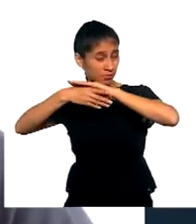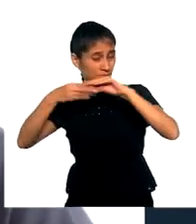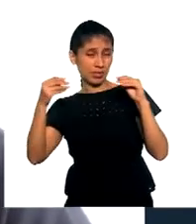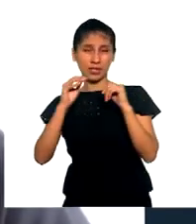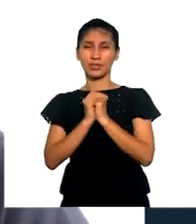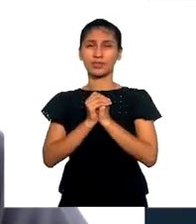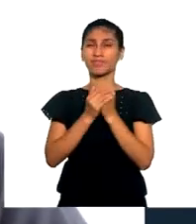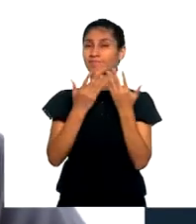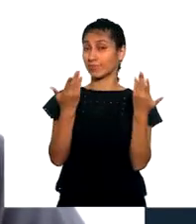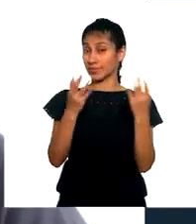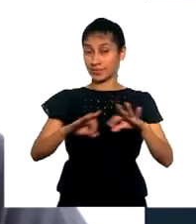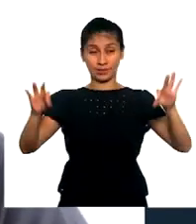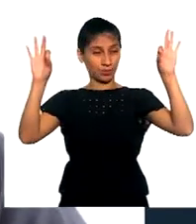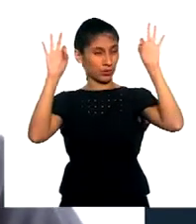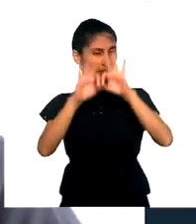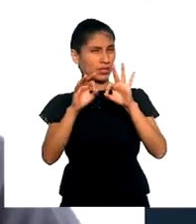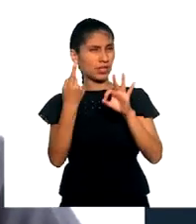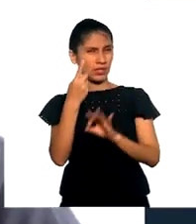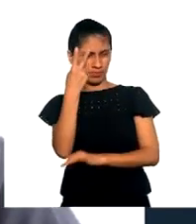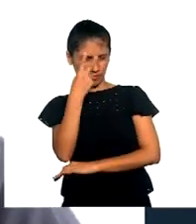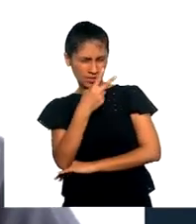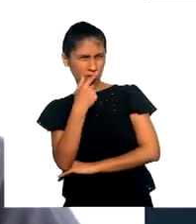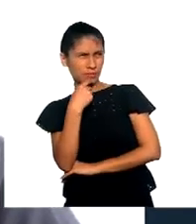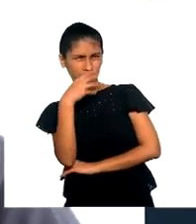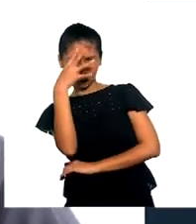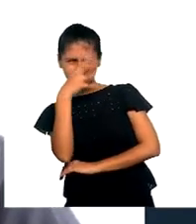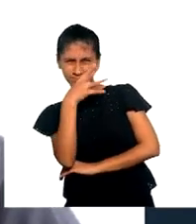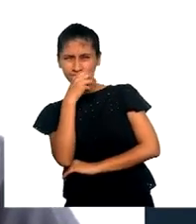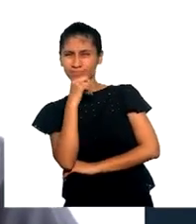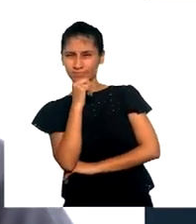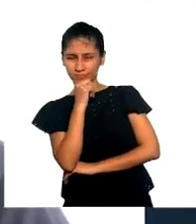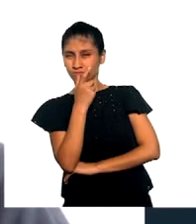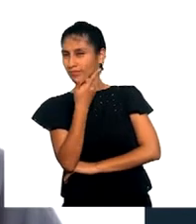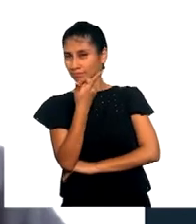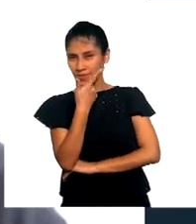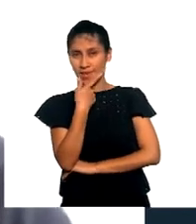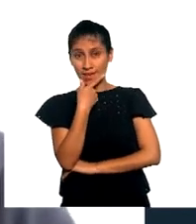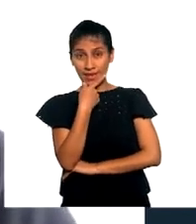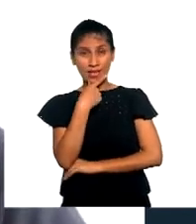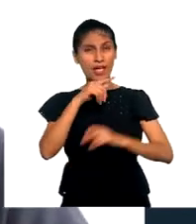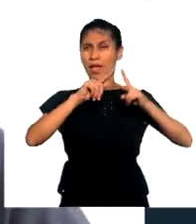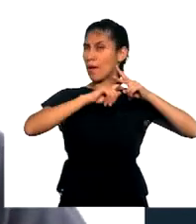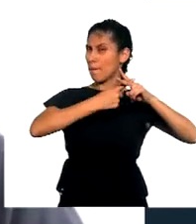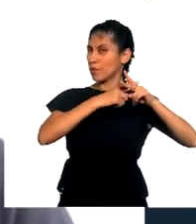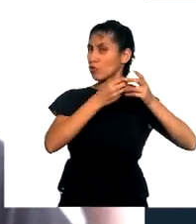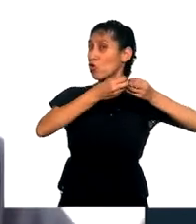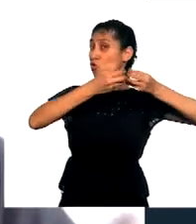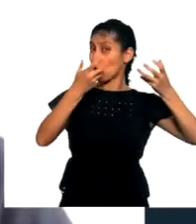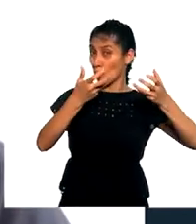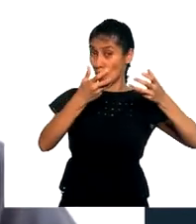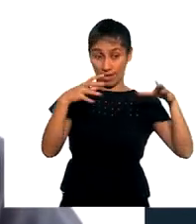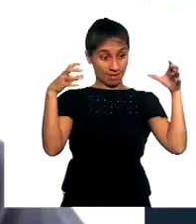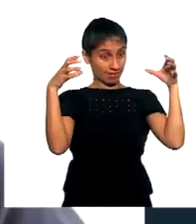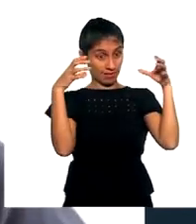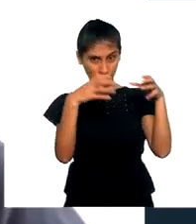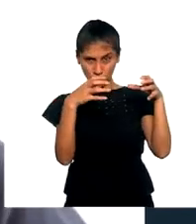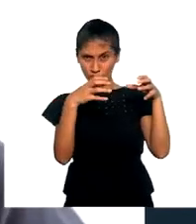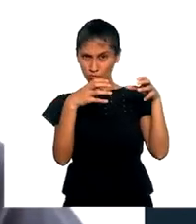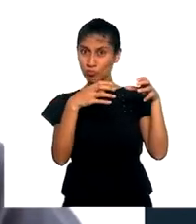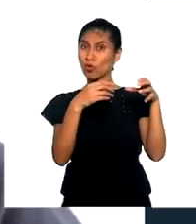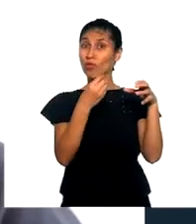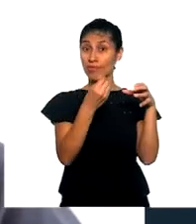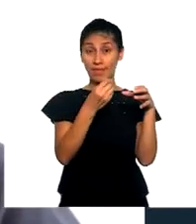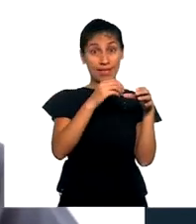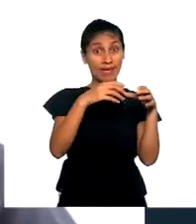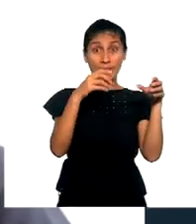creo que es importante reivindicar eso el origen no de la organización de